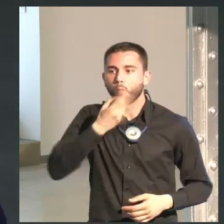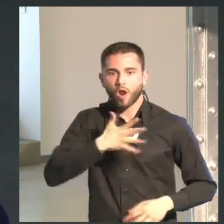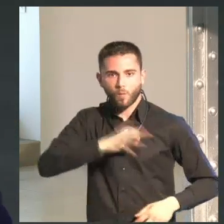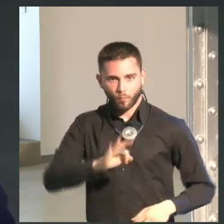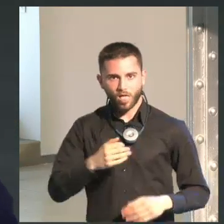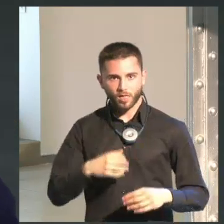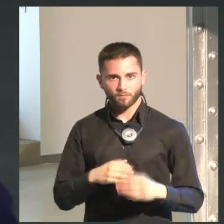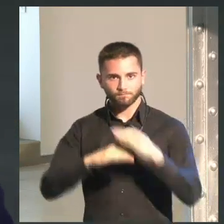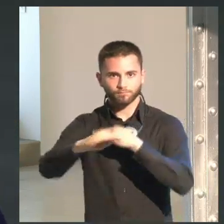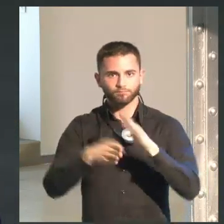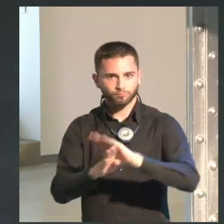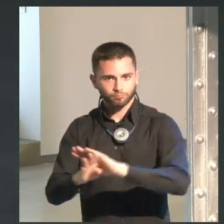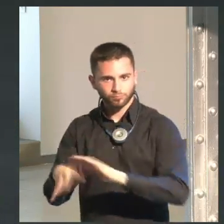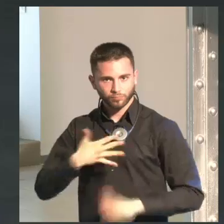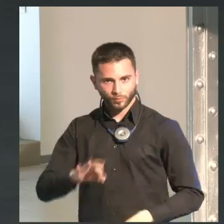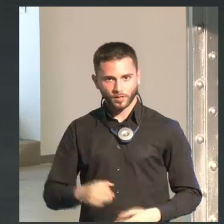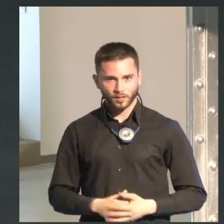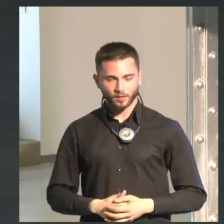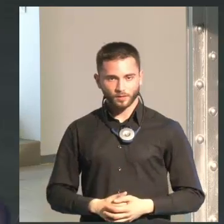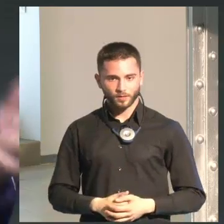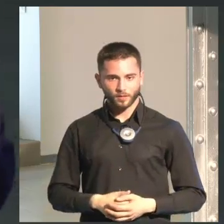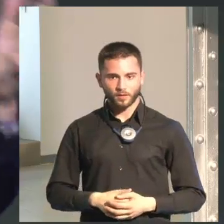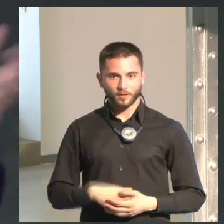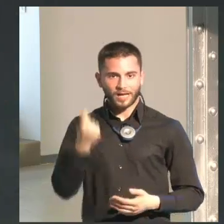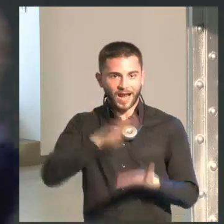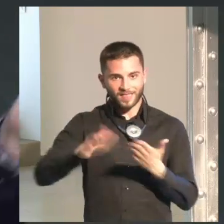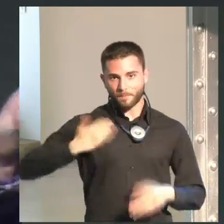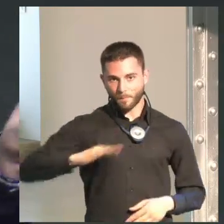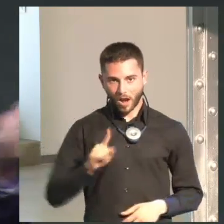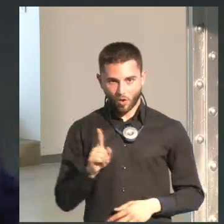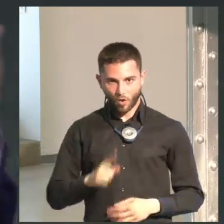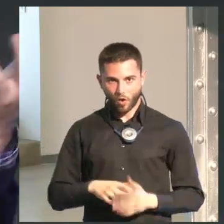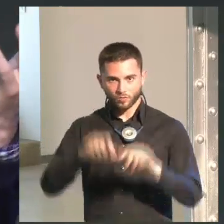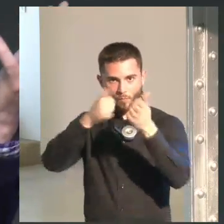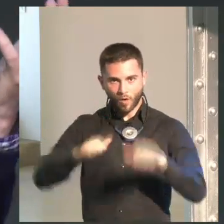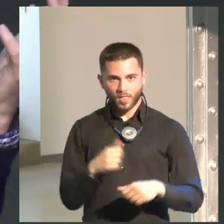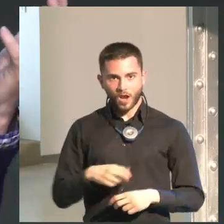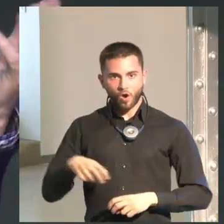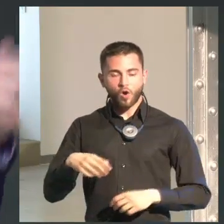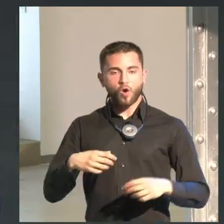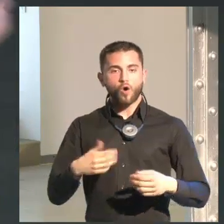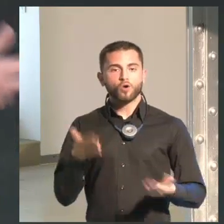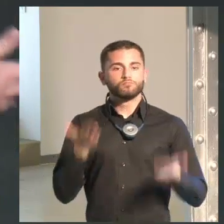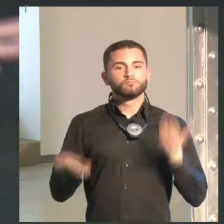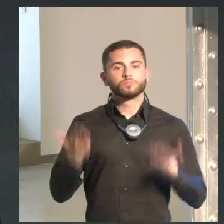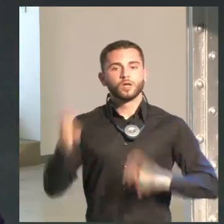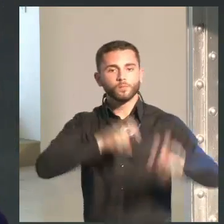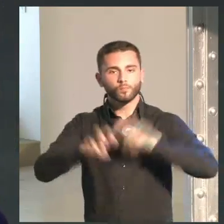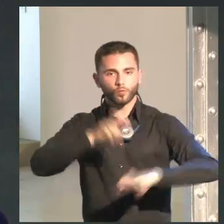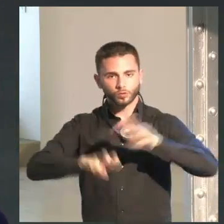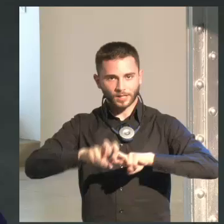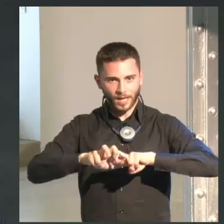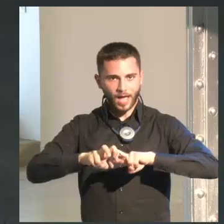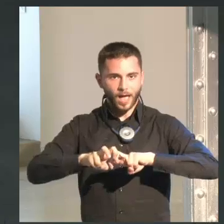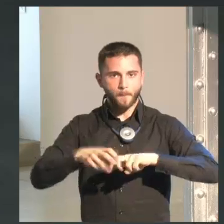decir, el modelo gratuito no es per se malo. Es un modelo que busca la sostenibilidad en otros espacios. Lo que sí tiene que ser es